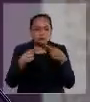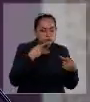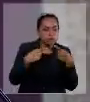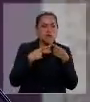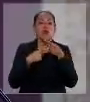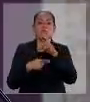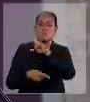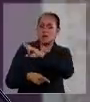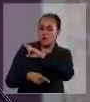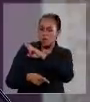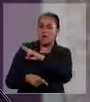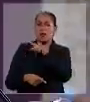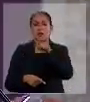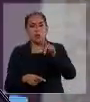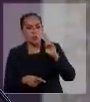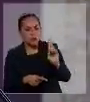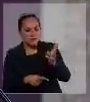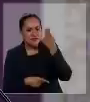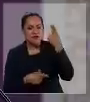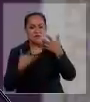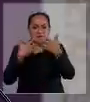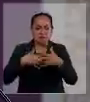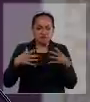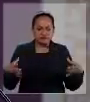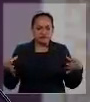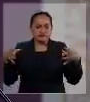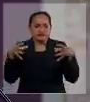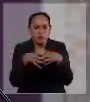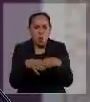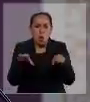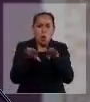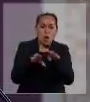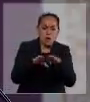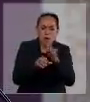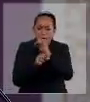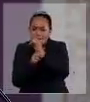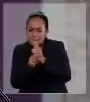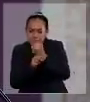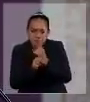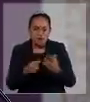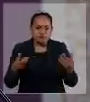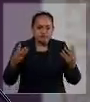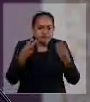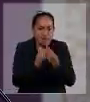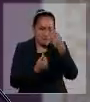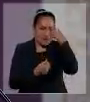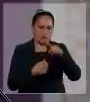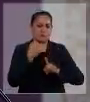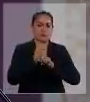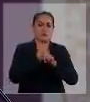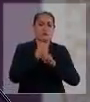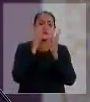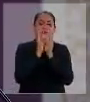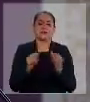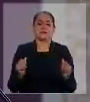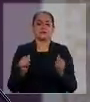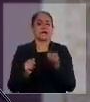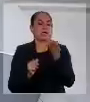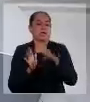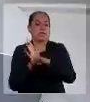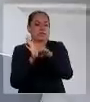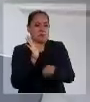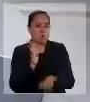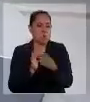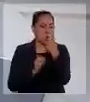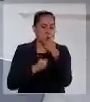academia y las áreas de investigación para que podamos resolver problemas. Por ejemplo, un problema que se puede resolver